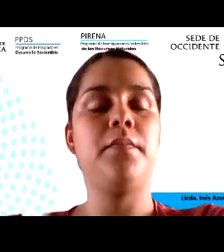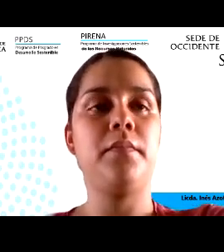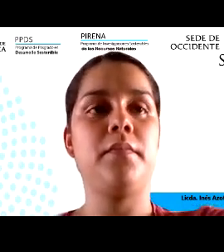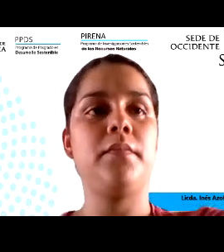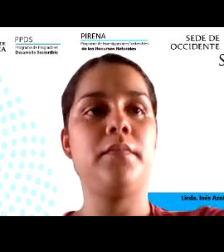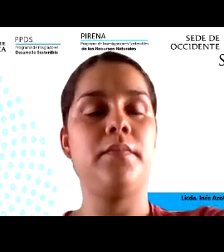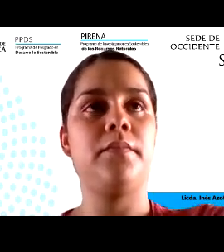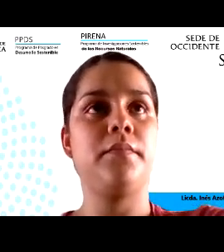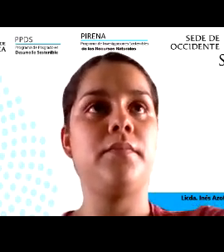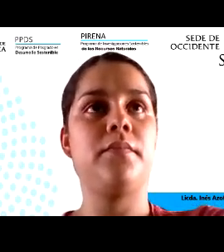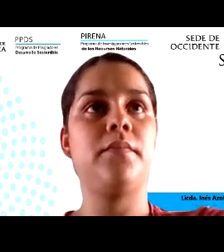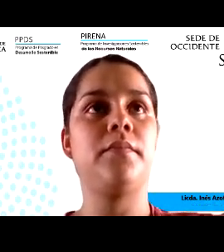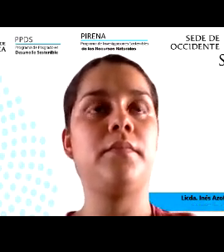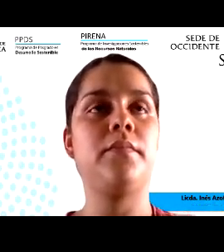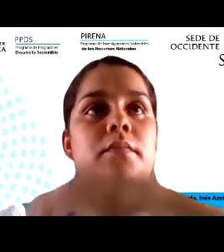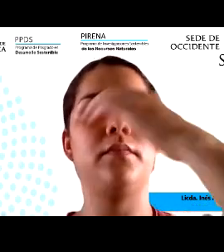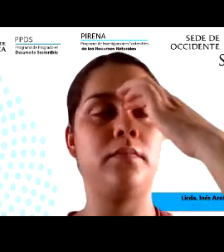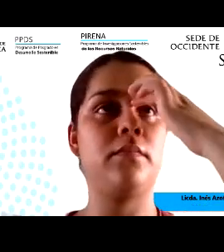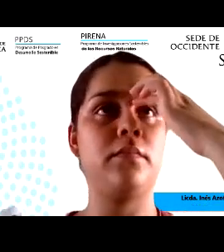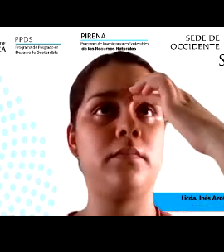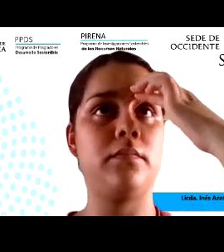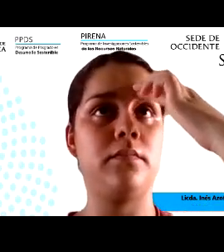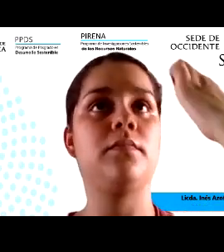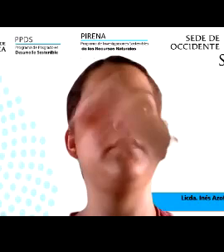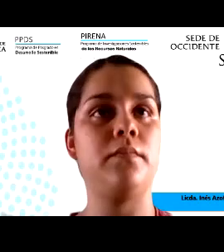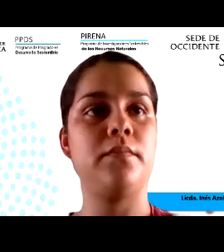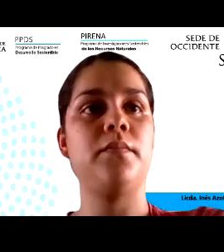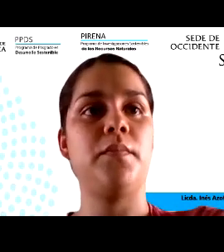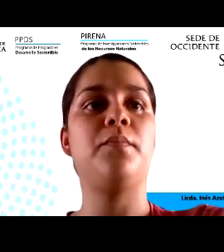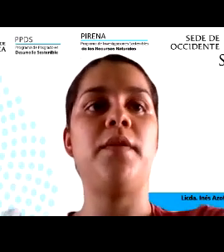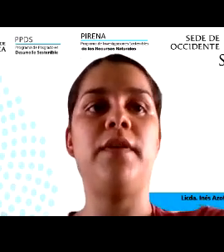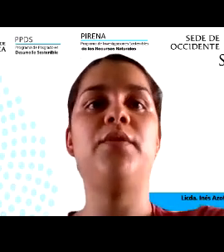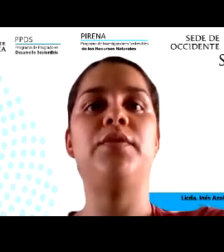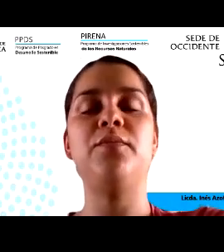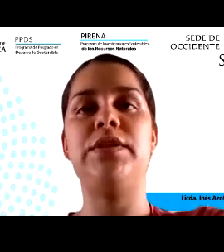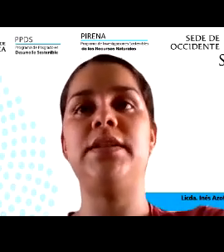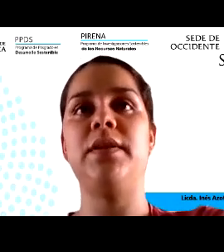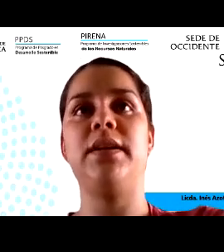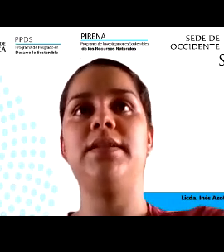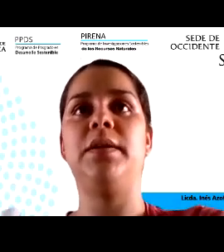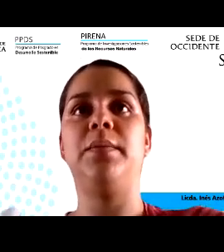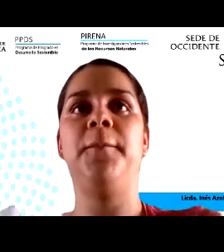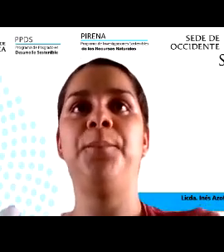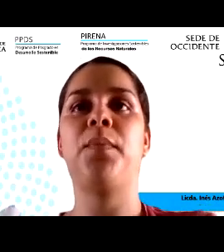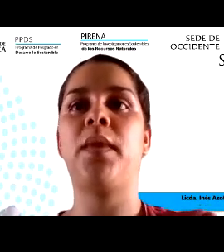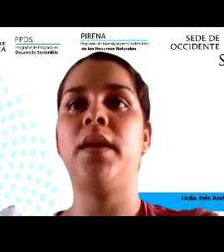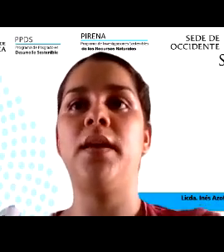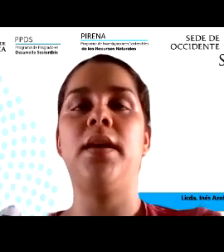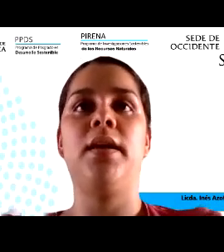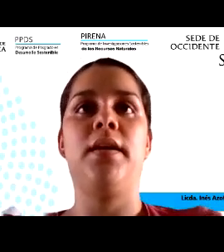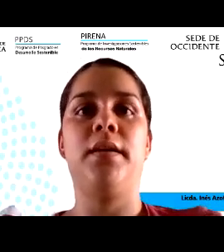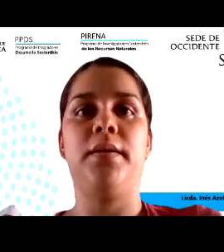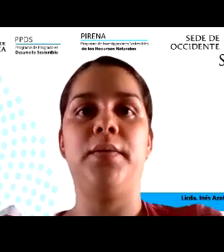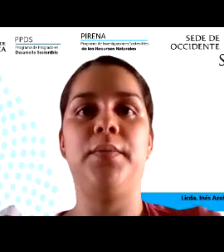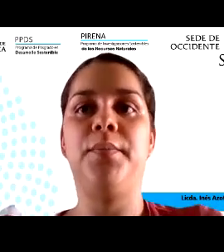lo funcionamos y está ahí disponible para los que quieran utilizarlo. Perfecto, sí, muchísimas gracias, más bien. Con gusto.